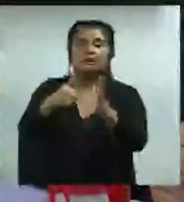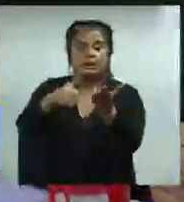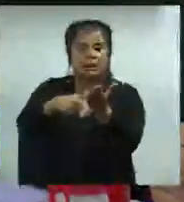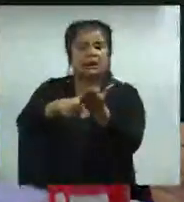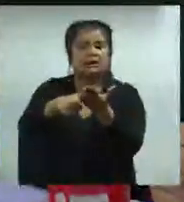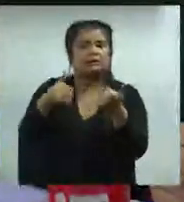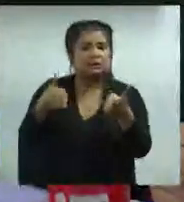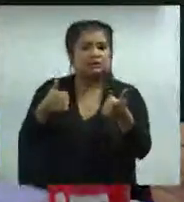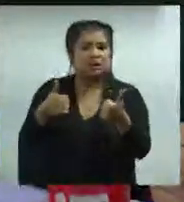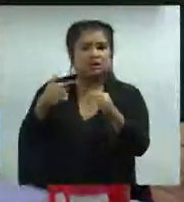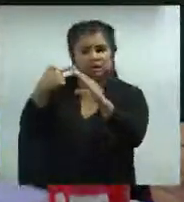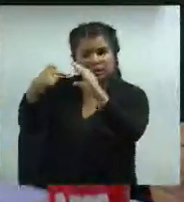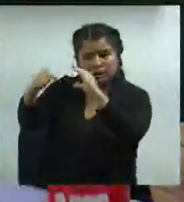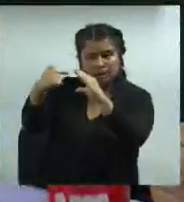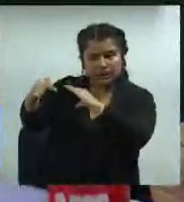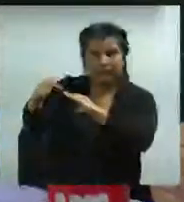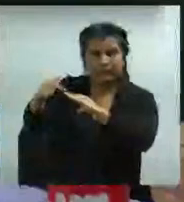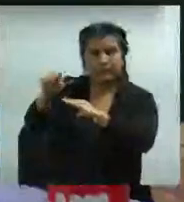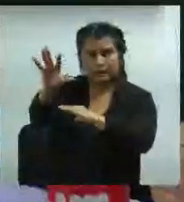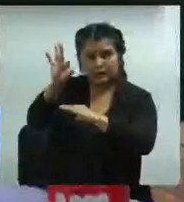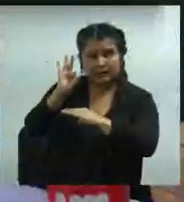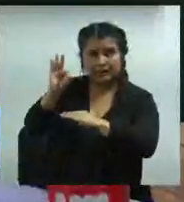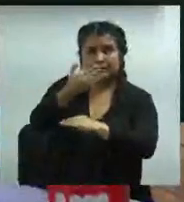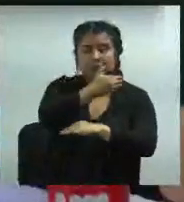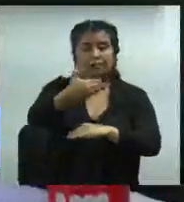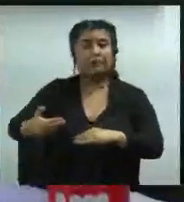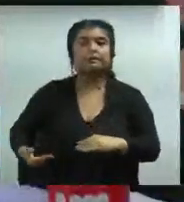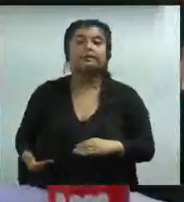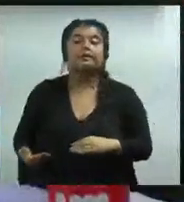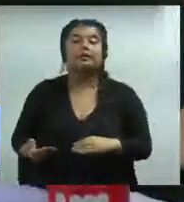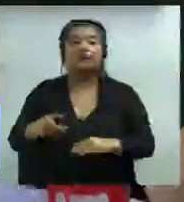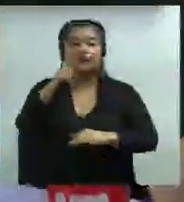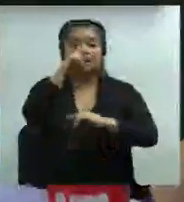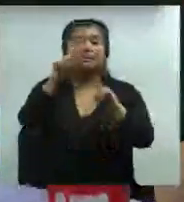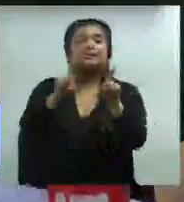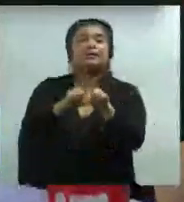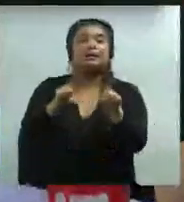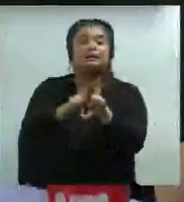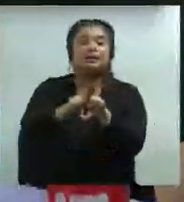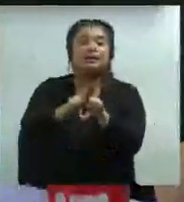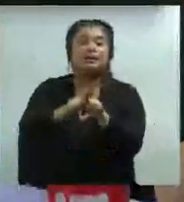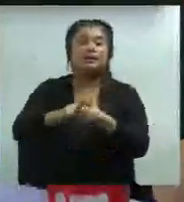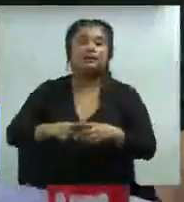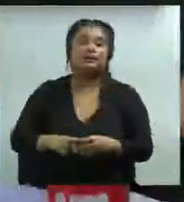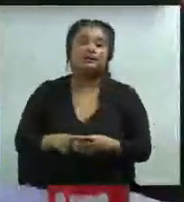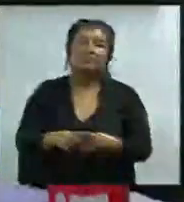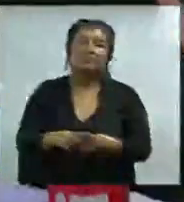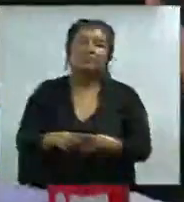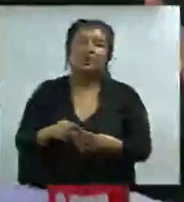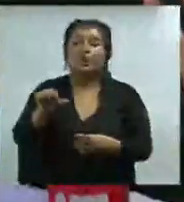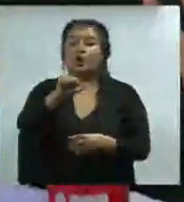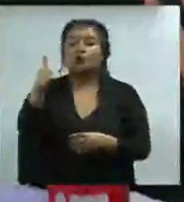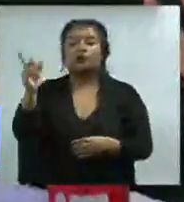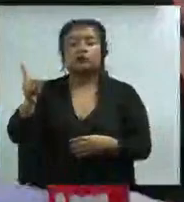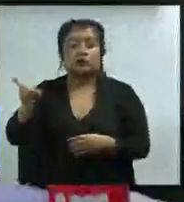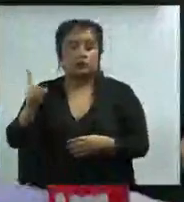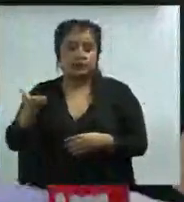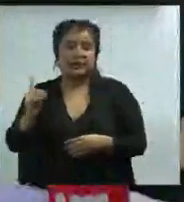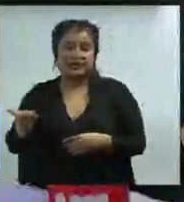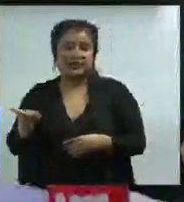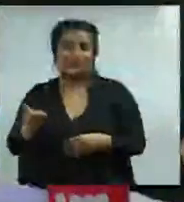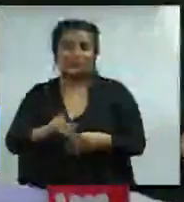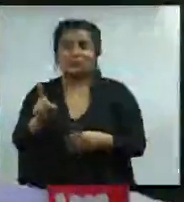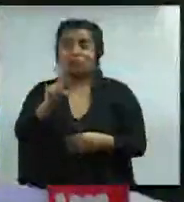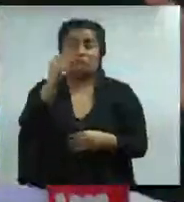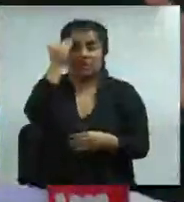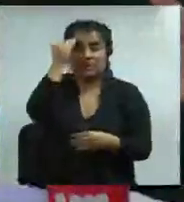se pueda ir, se le pueda hacer el exhorto al presidente, pero creo que en medida de que los demás diputados y diputadas no